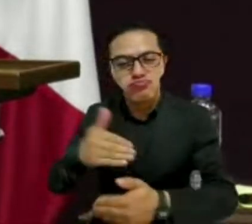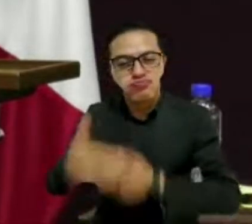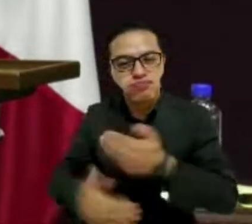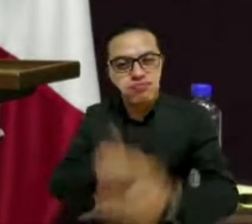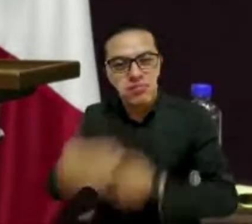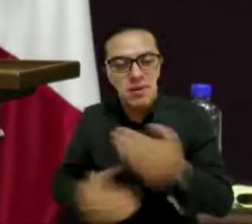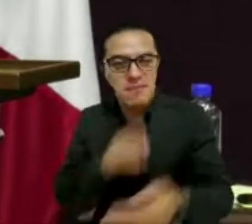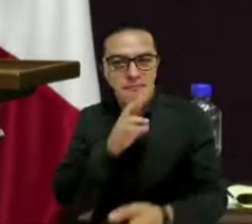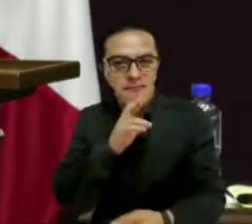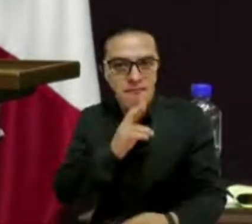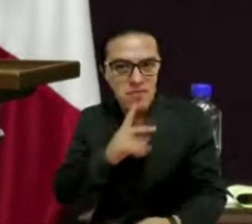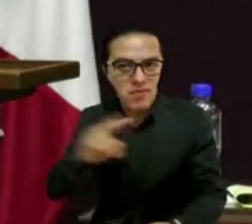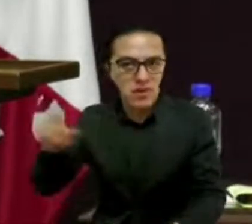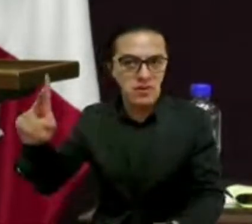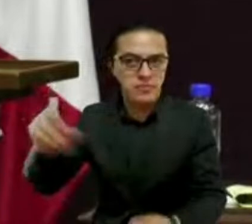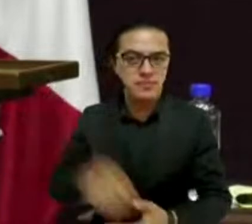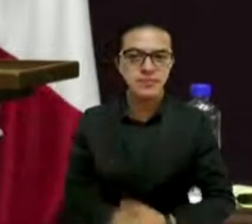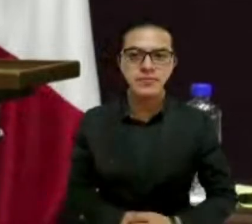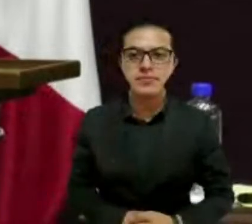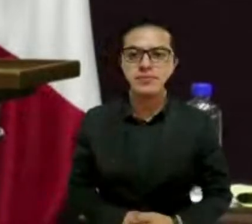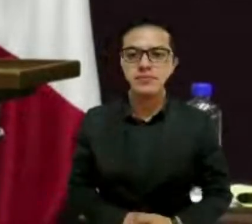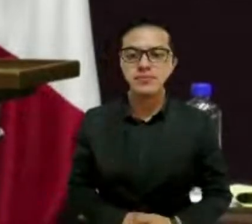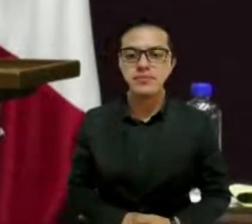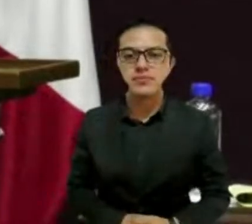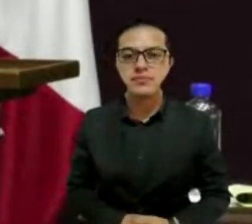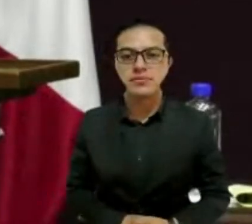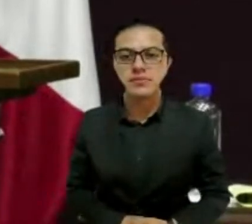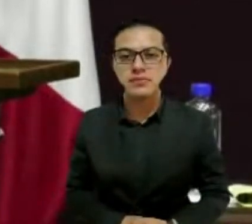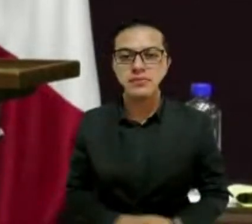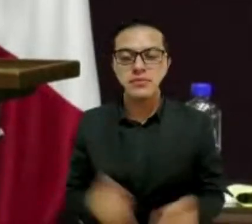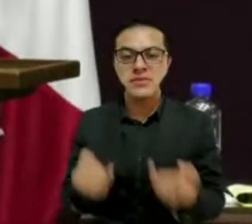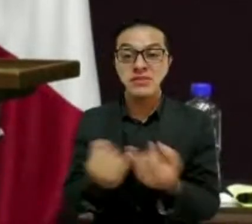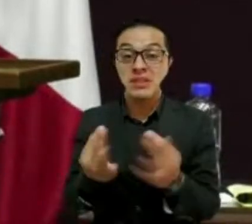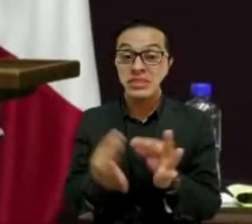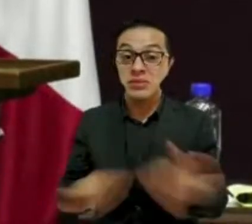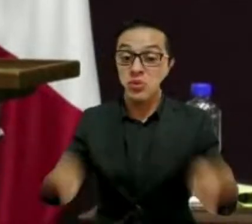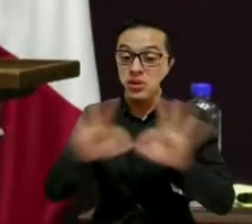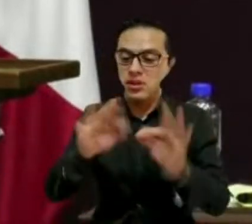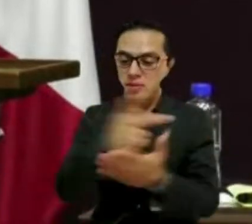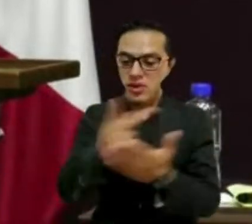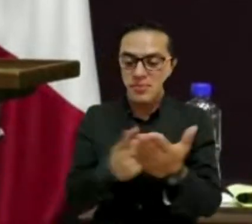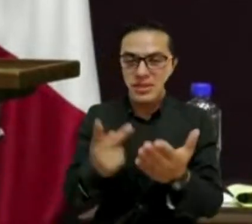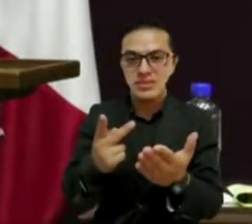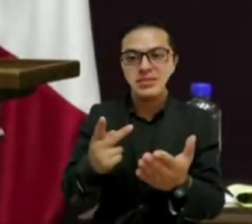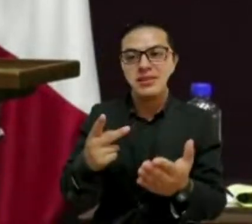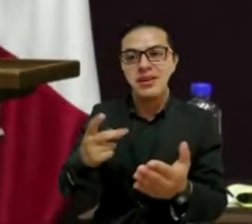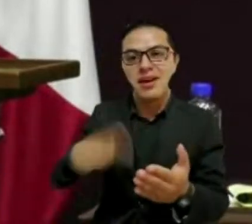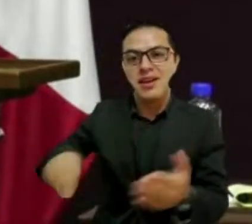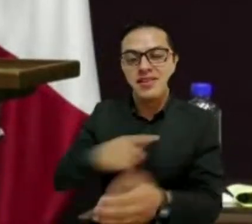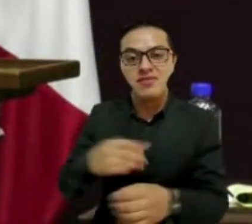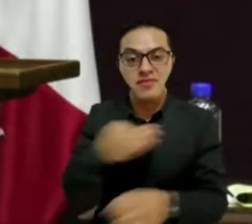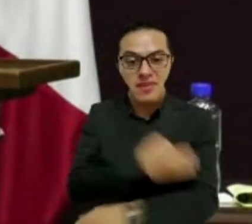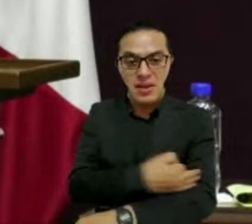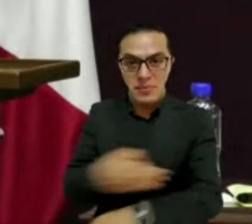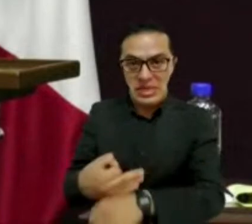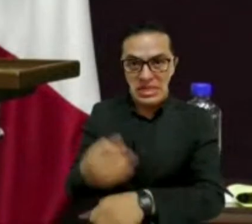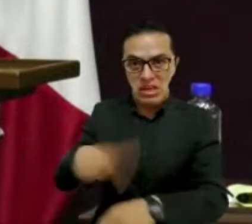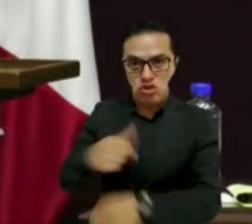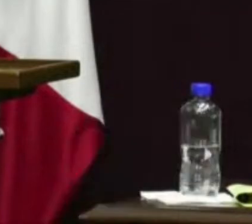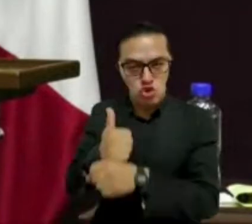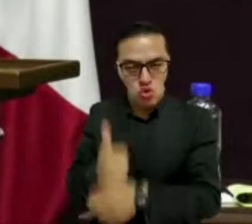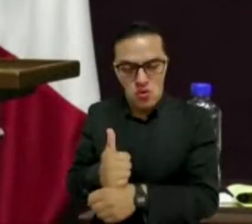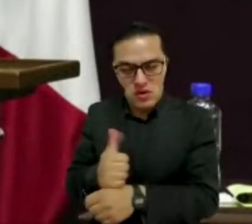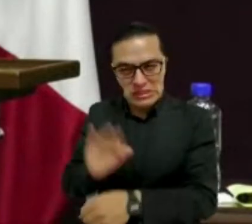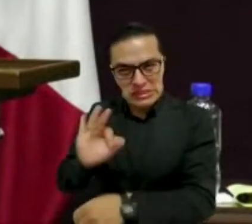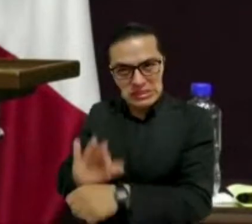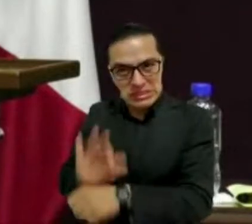la revictimización. La priorización de los programas sociales para las familias víctimas de reparación del daño también está